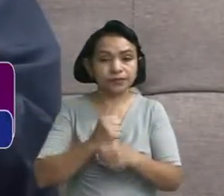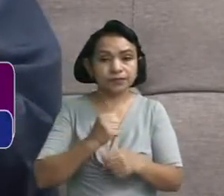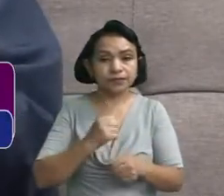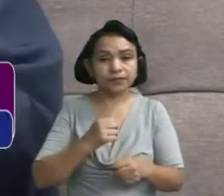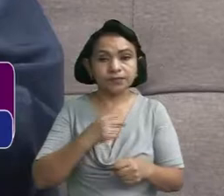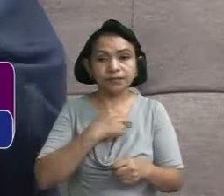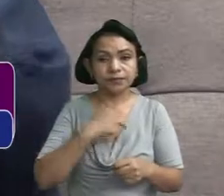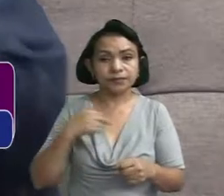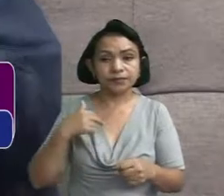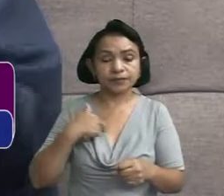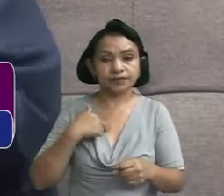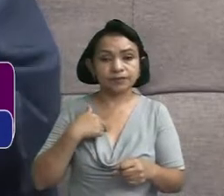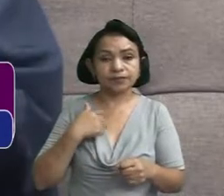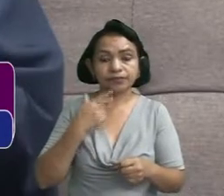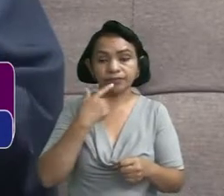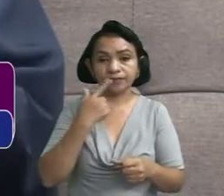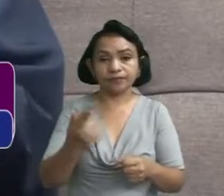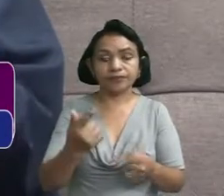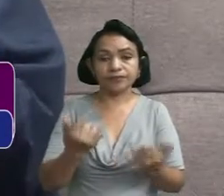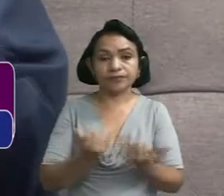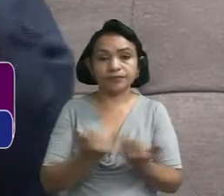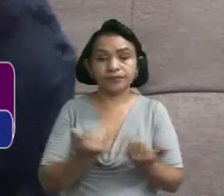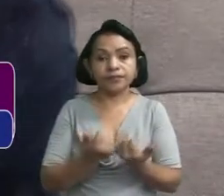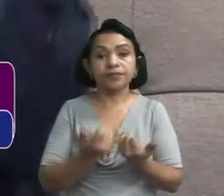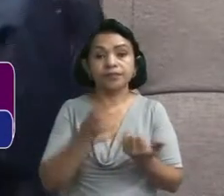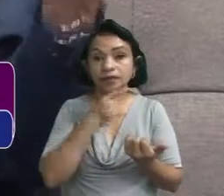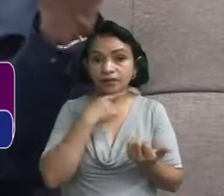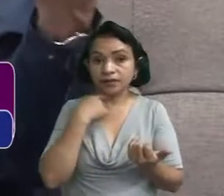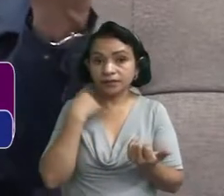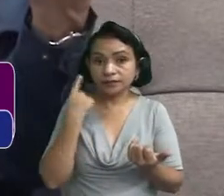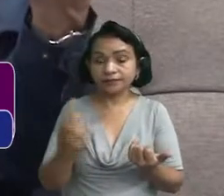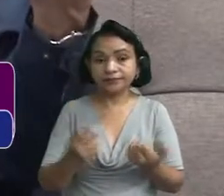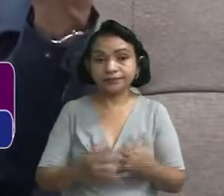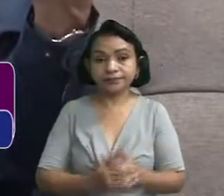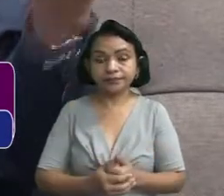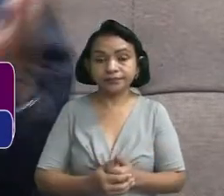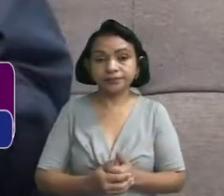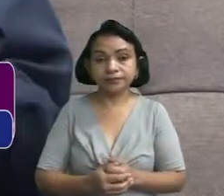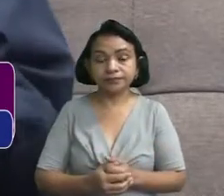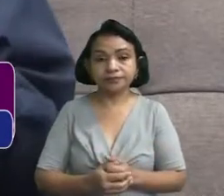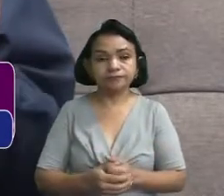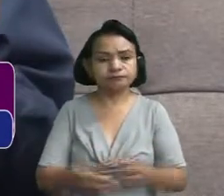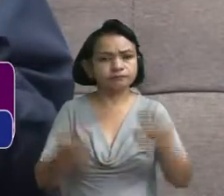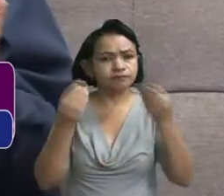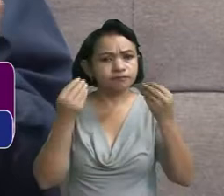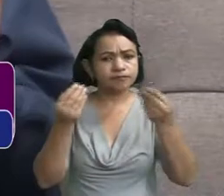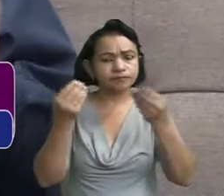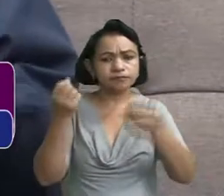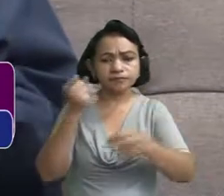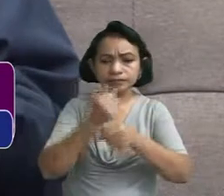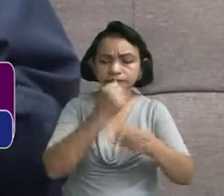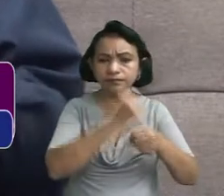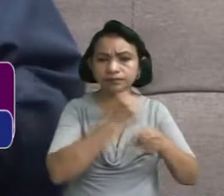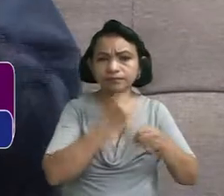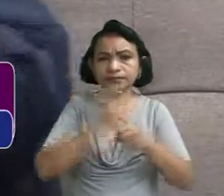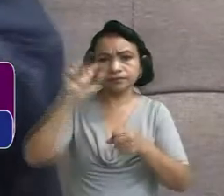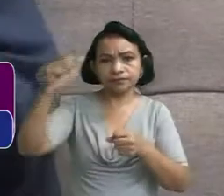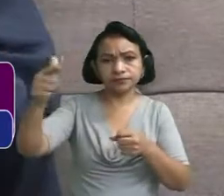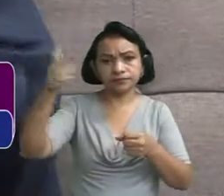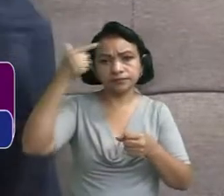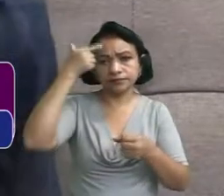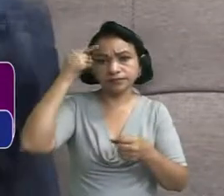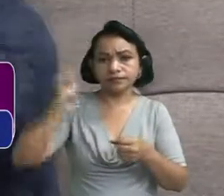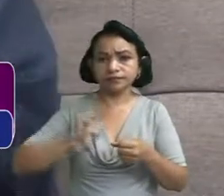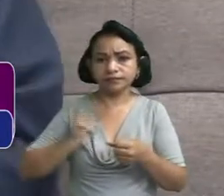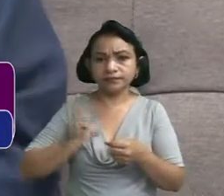empresa, eran parte de la conducción de la empresa, ¿verdad? Habían cientos de empresas del Estado donde se